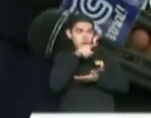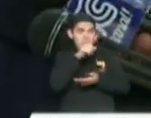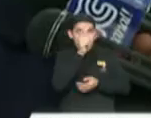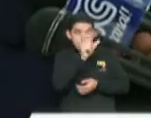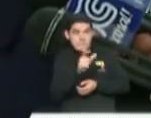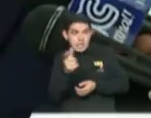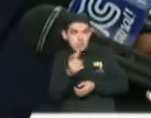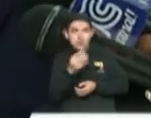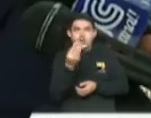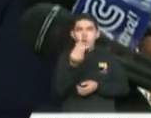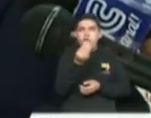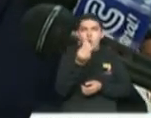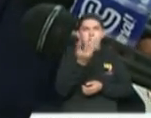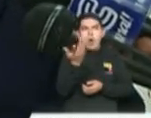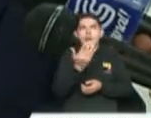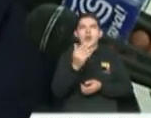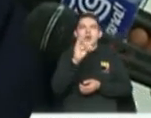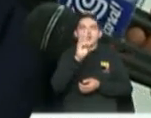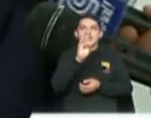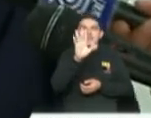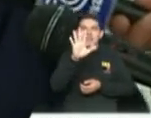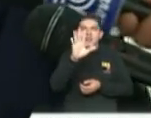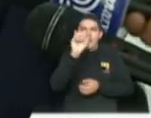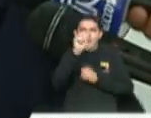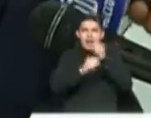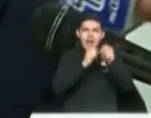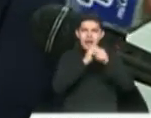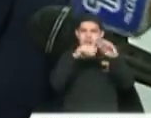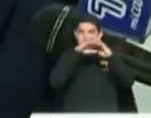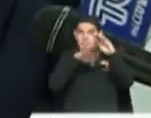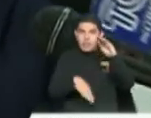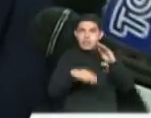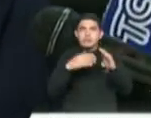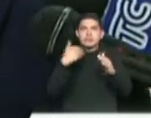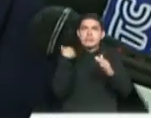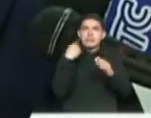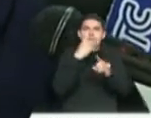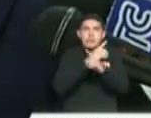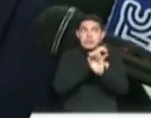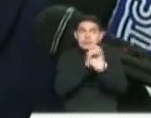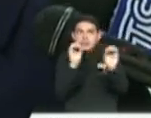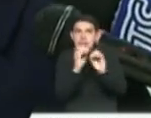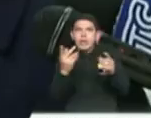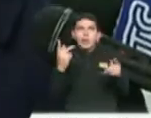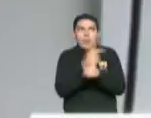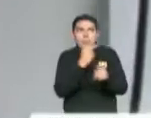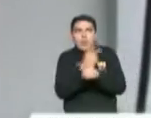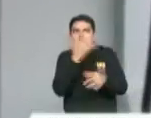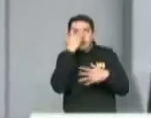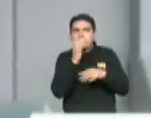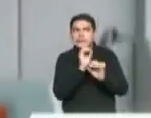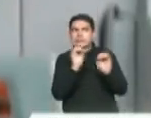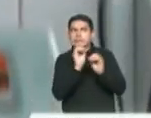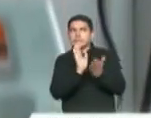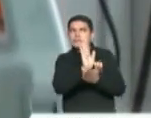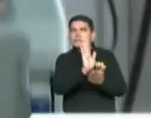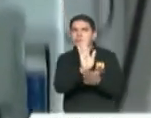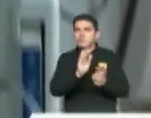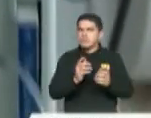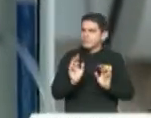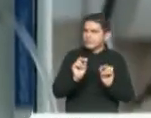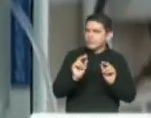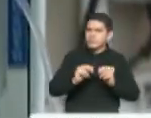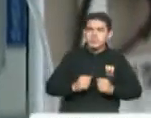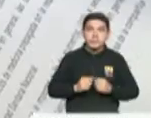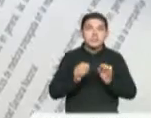las personas menores de 65 años que no tengan discapacidad que no tengan enfermedades catastróficas además de explicó que el